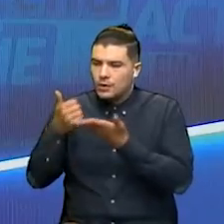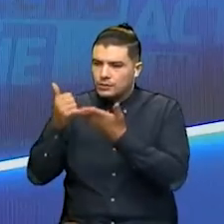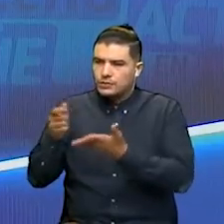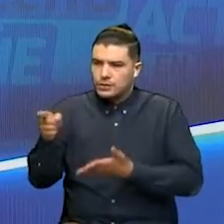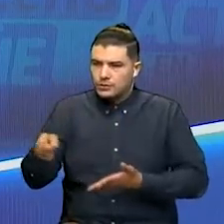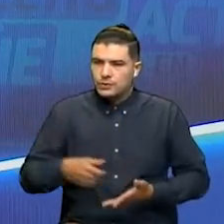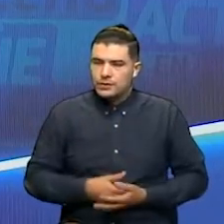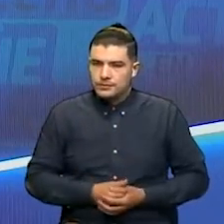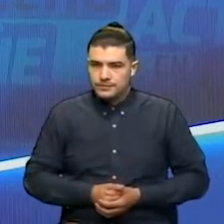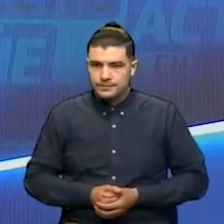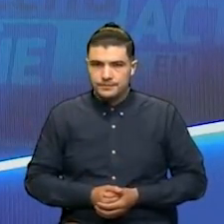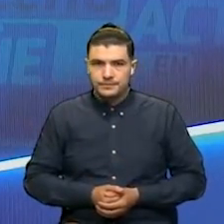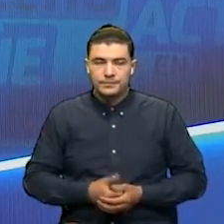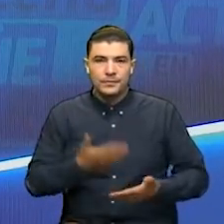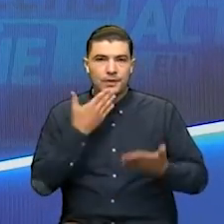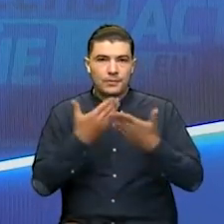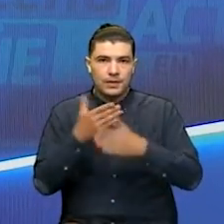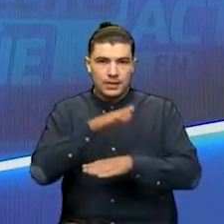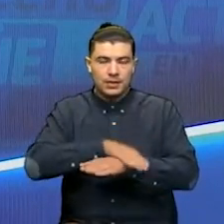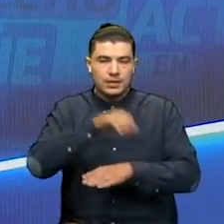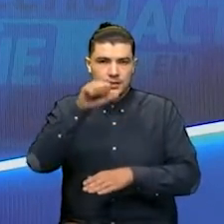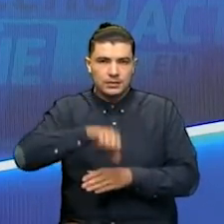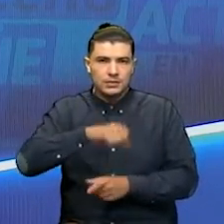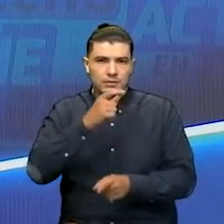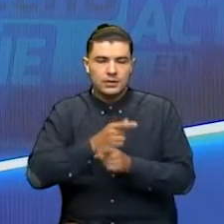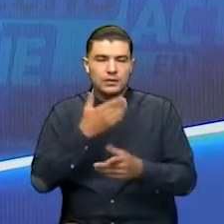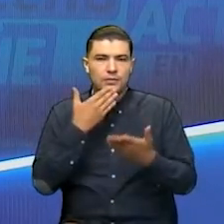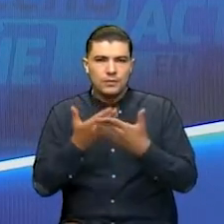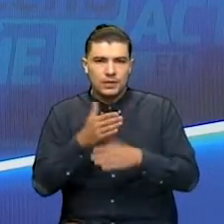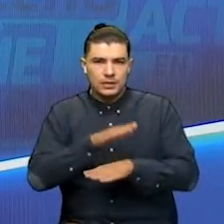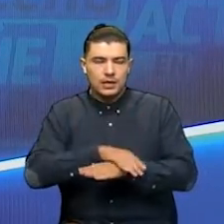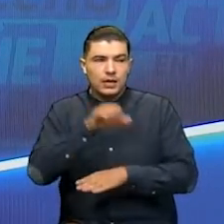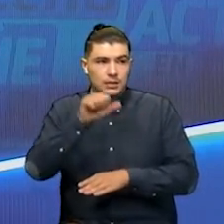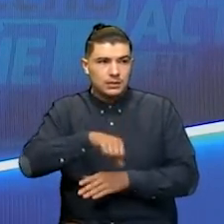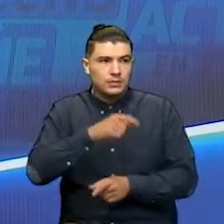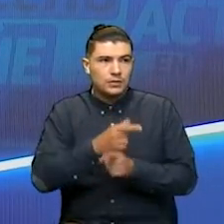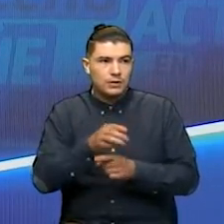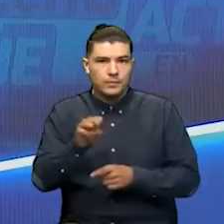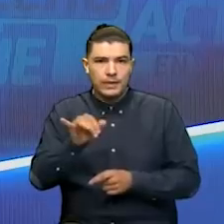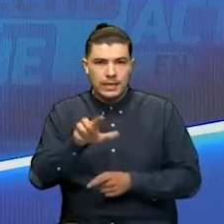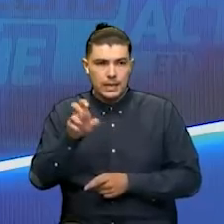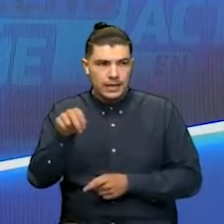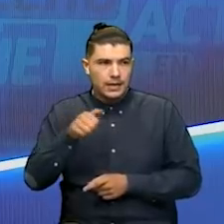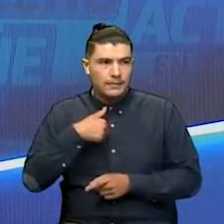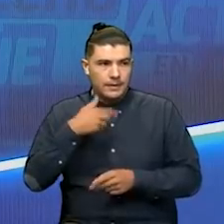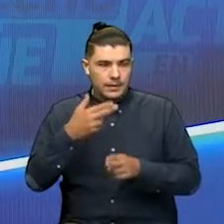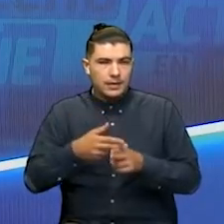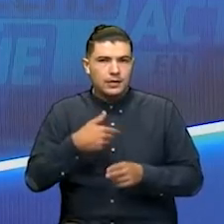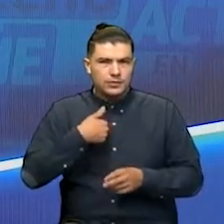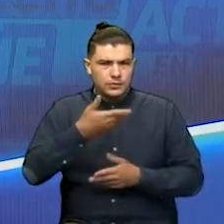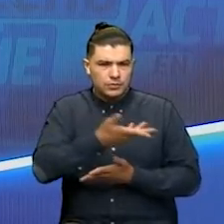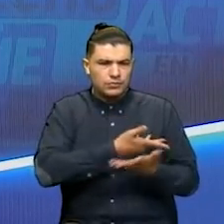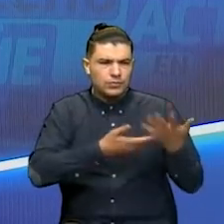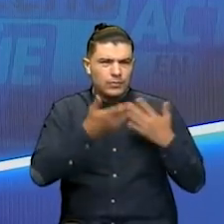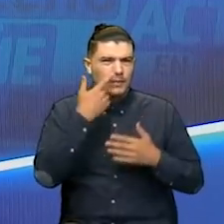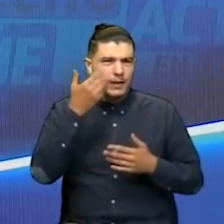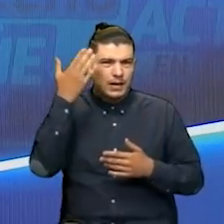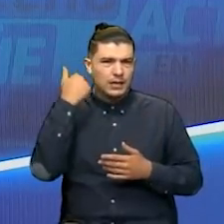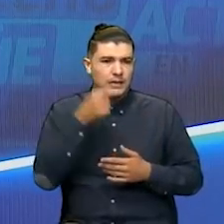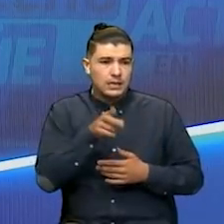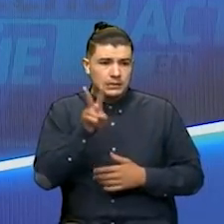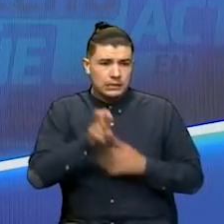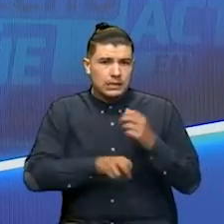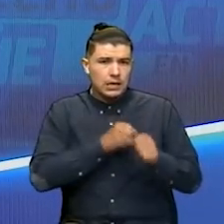ayudarle? Muy buenas tardes, doctor, ¿cómo está? Me llamo Milena Guzmán. Resulta que yo conviví con el papá de mis hijos